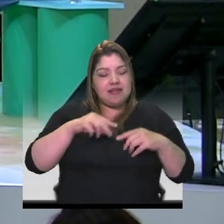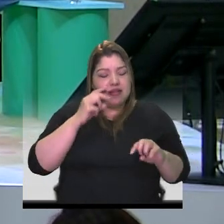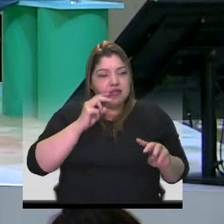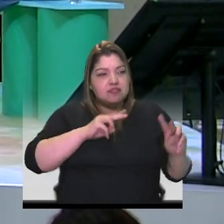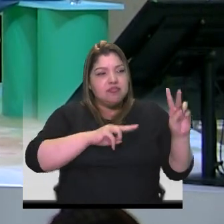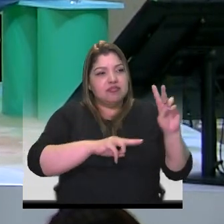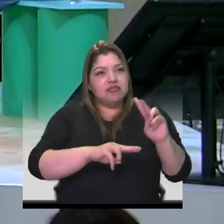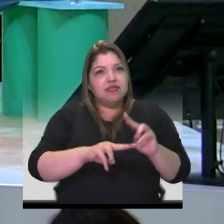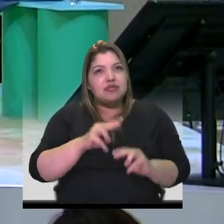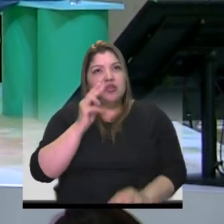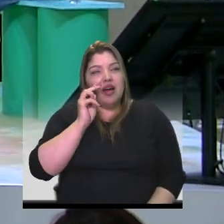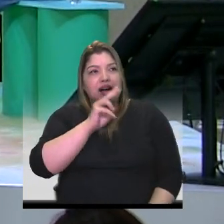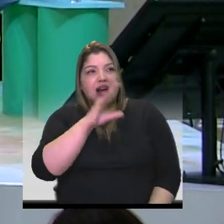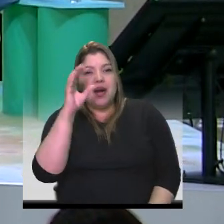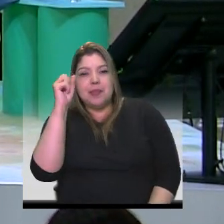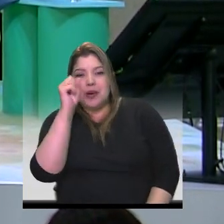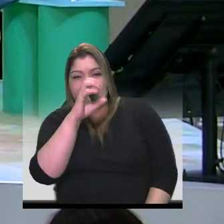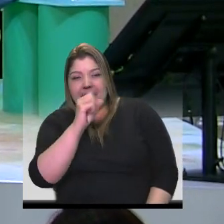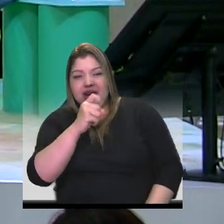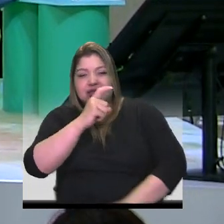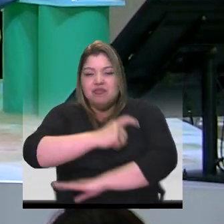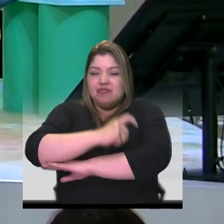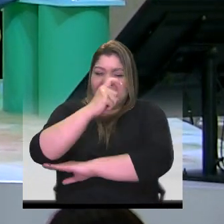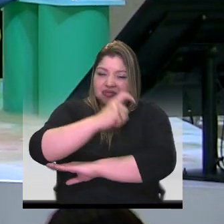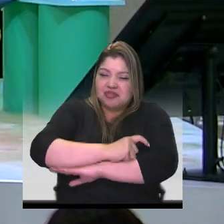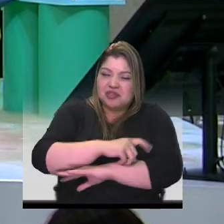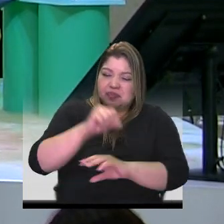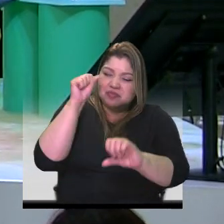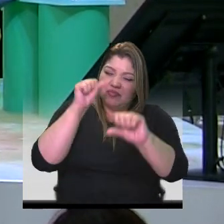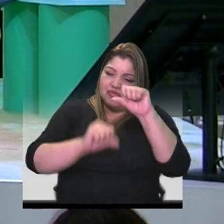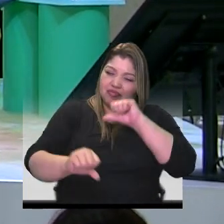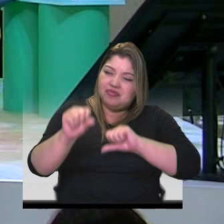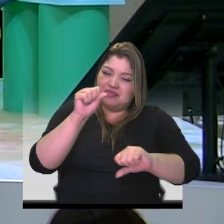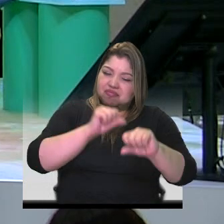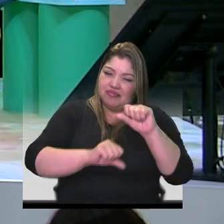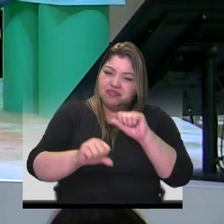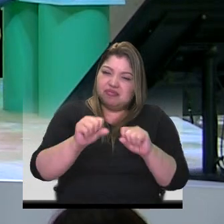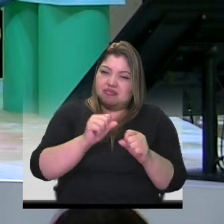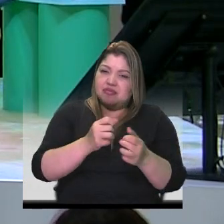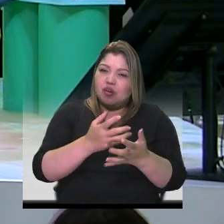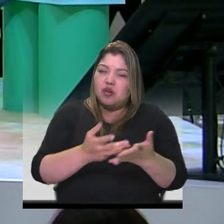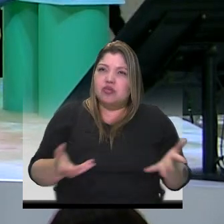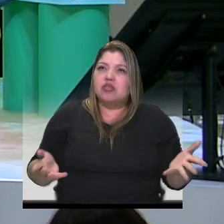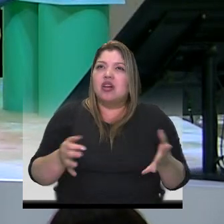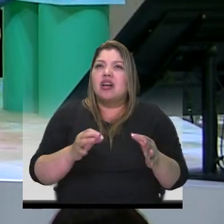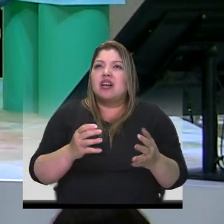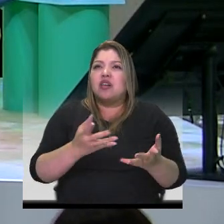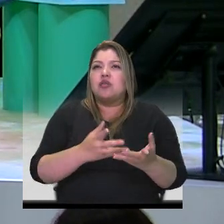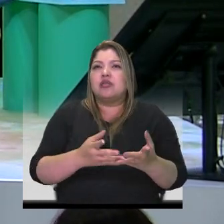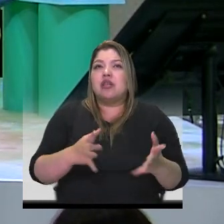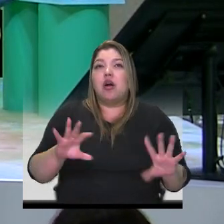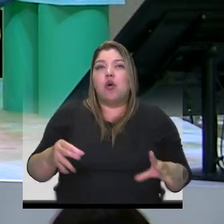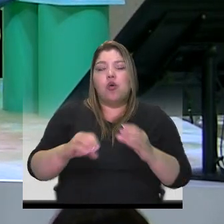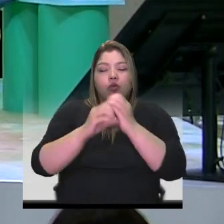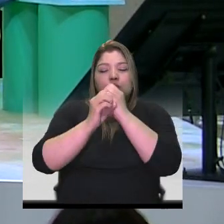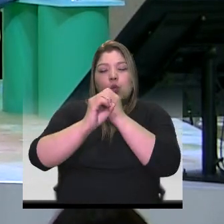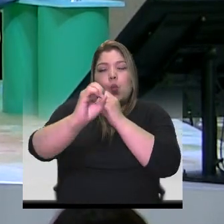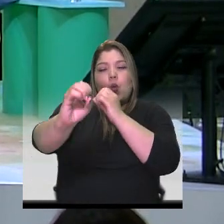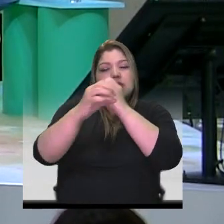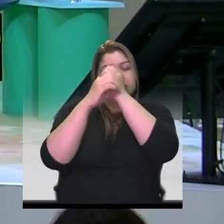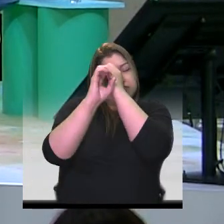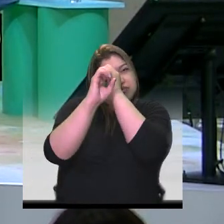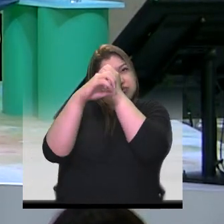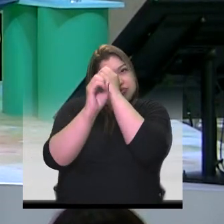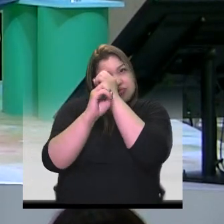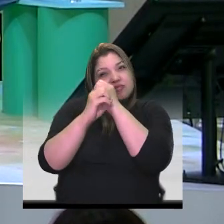esos petroglifos están en unos puntos estratégicos para observar el paisaje, para observar el cielo, cuando uno empieza a